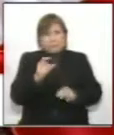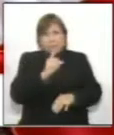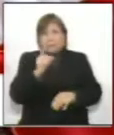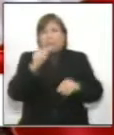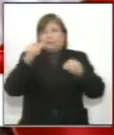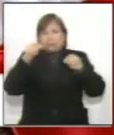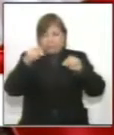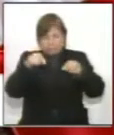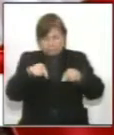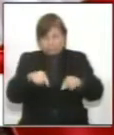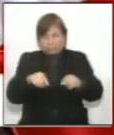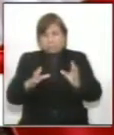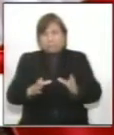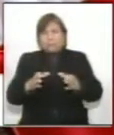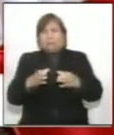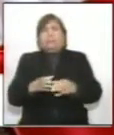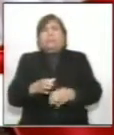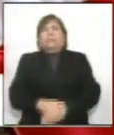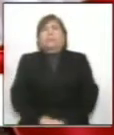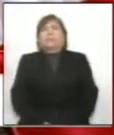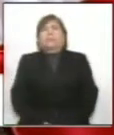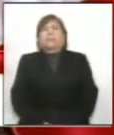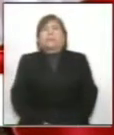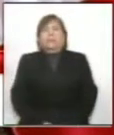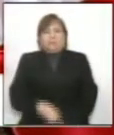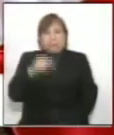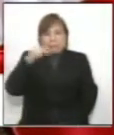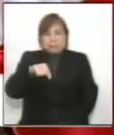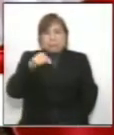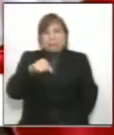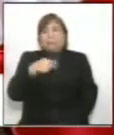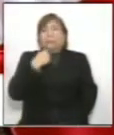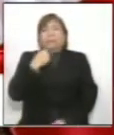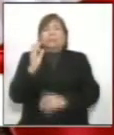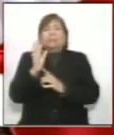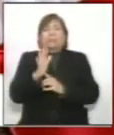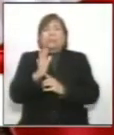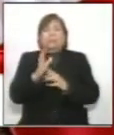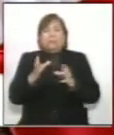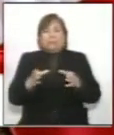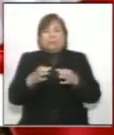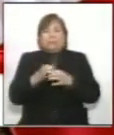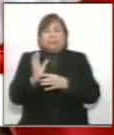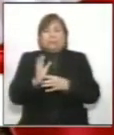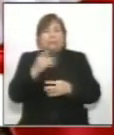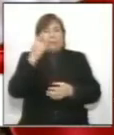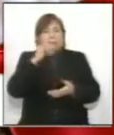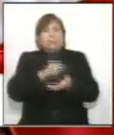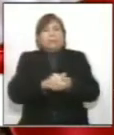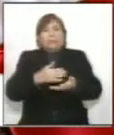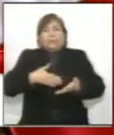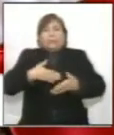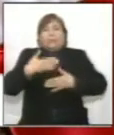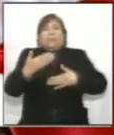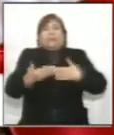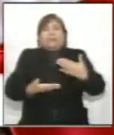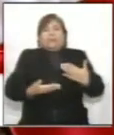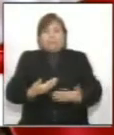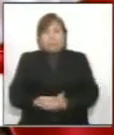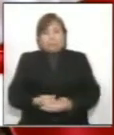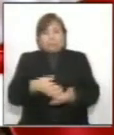reunimos aquí en el Congreso de la República, aquí como representante del Congreso, para poder expresar